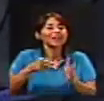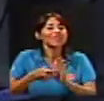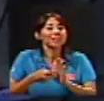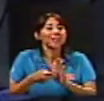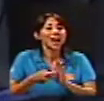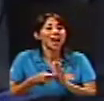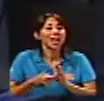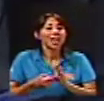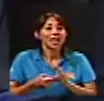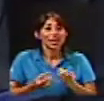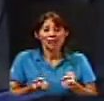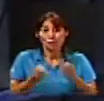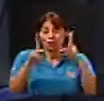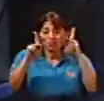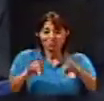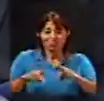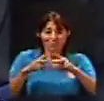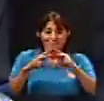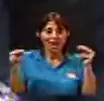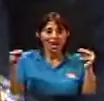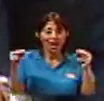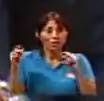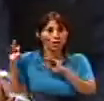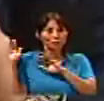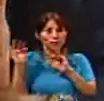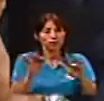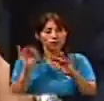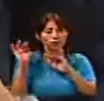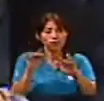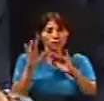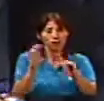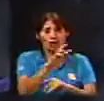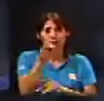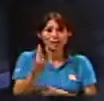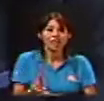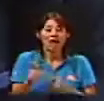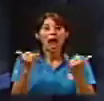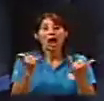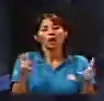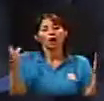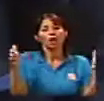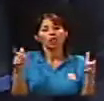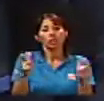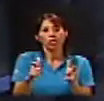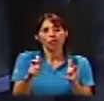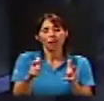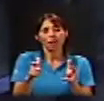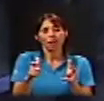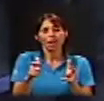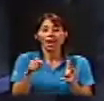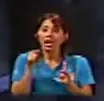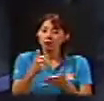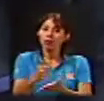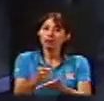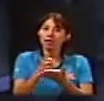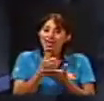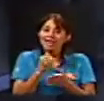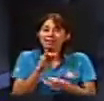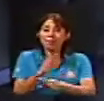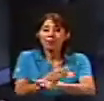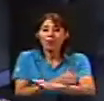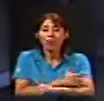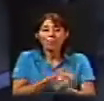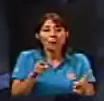de Nicaragua hacia acá. Eso nos ayudaría si mejora. Lo que sí debe hacer el próximo gobierno